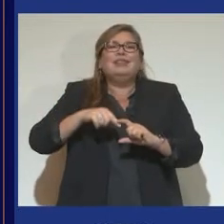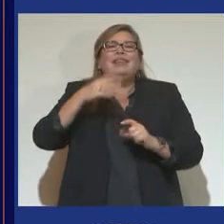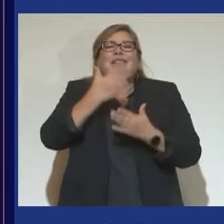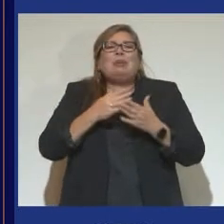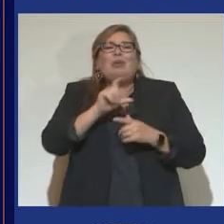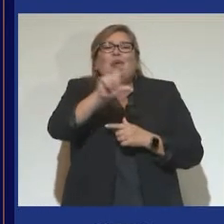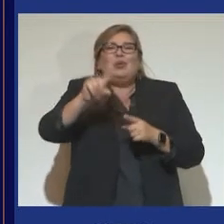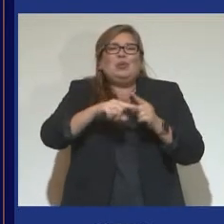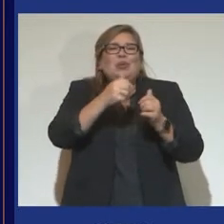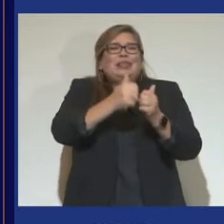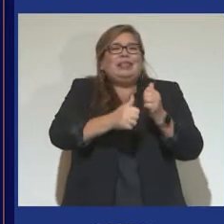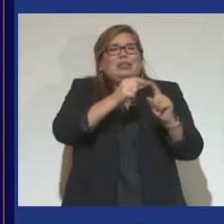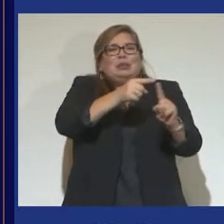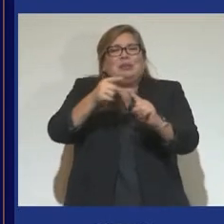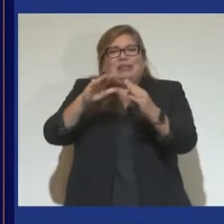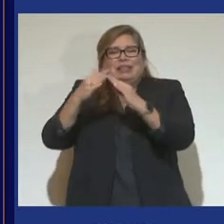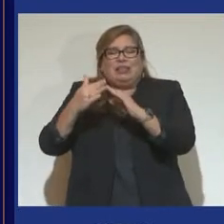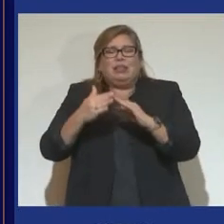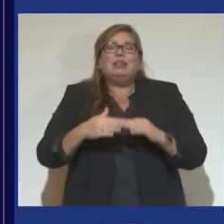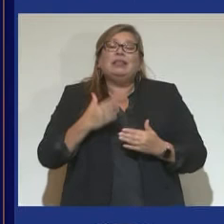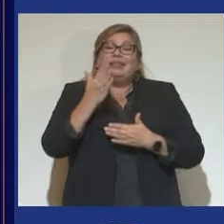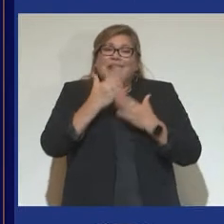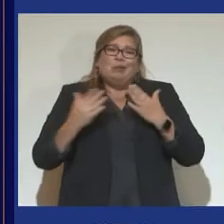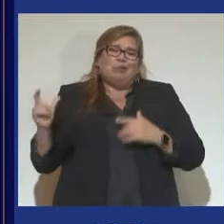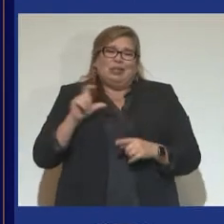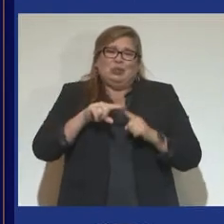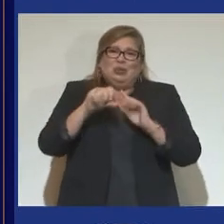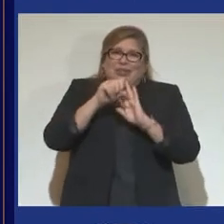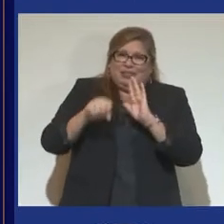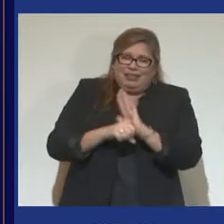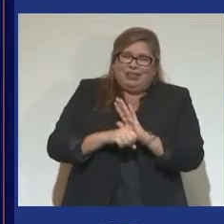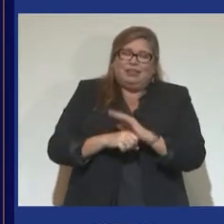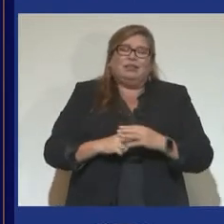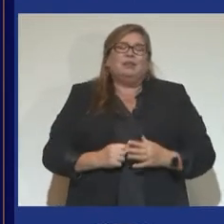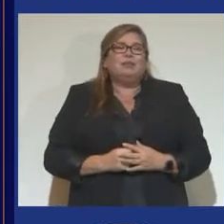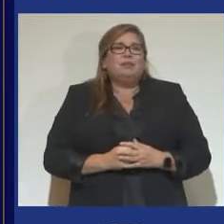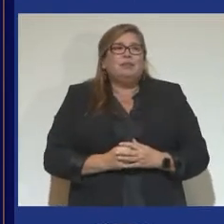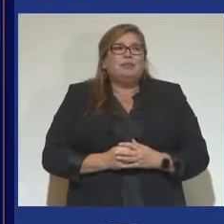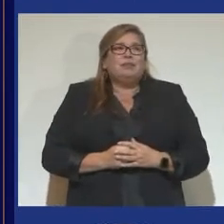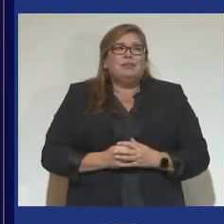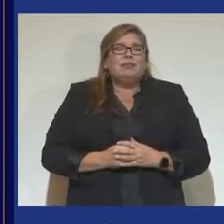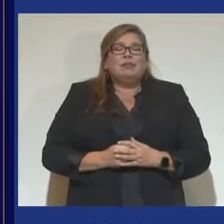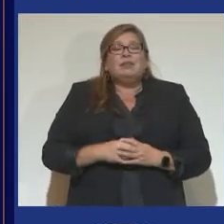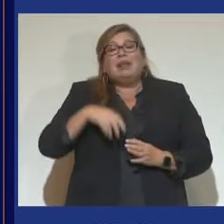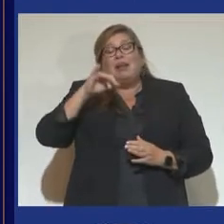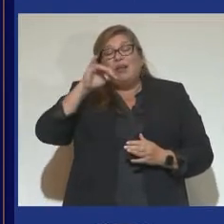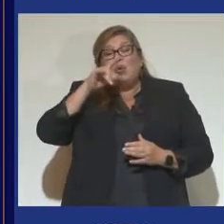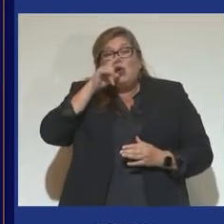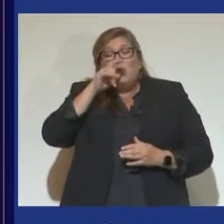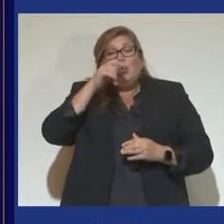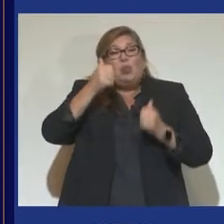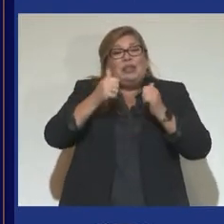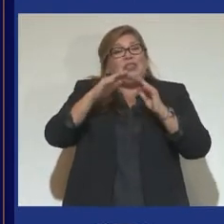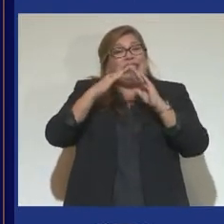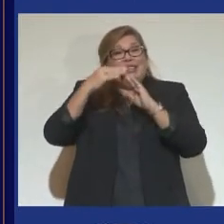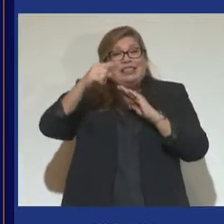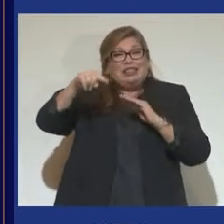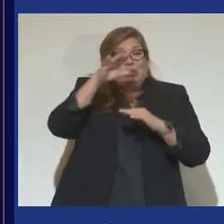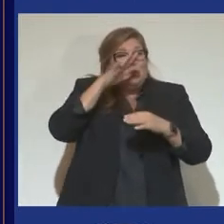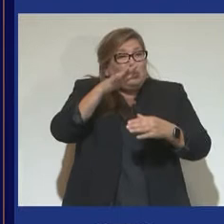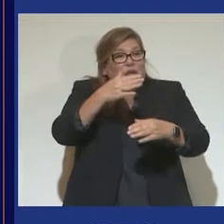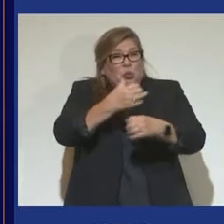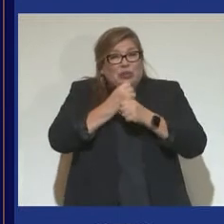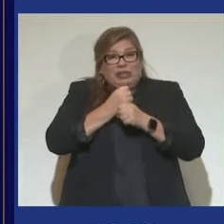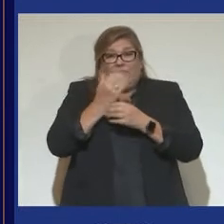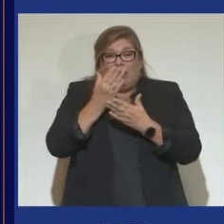la que se ve la actual quieres act la propuesta de lakers act esto está cerca de poblaciones